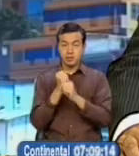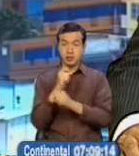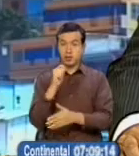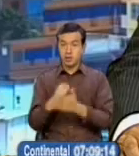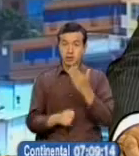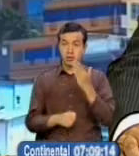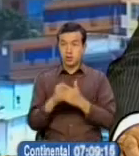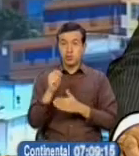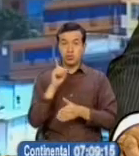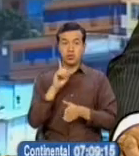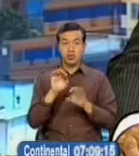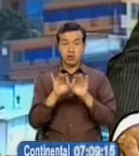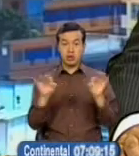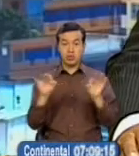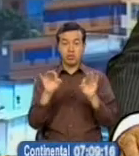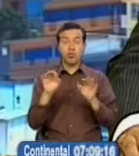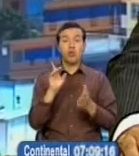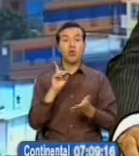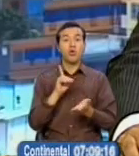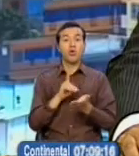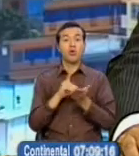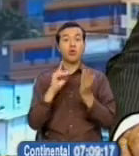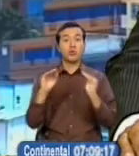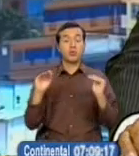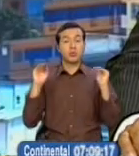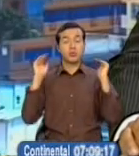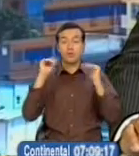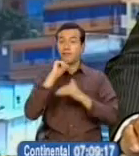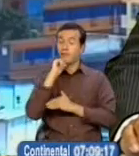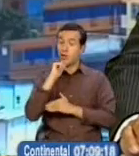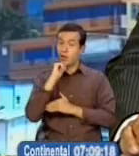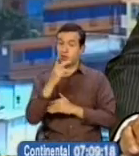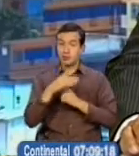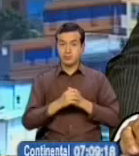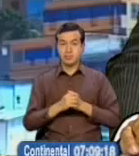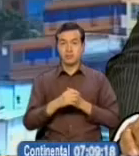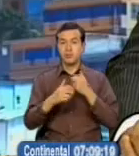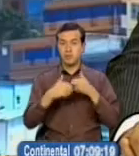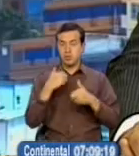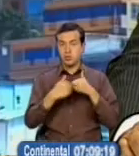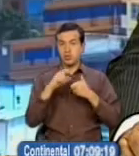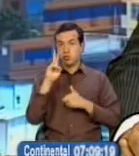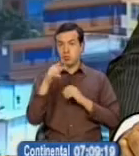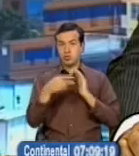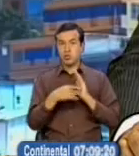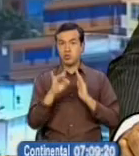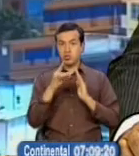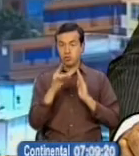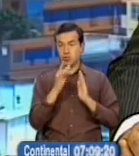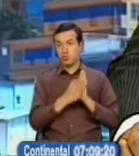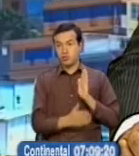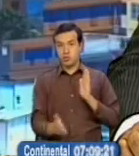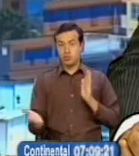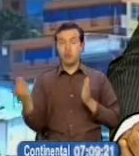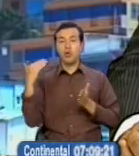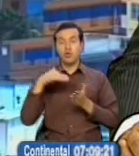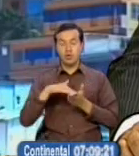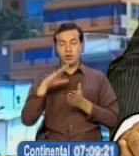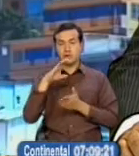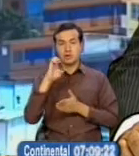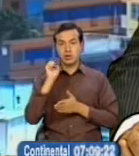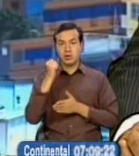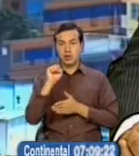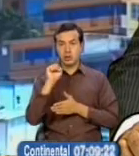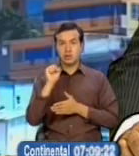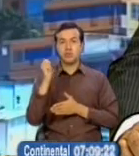calificación doctoral. Estos son problemas porque el 2018... nuevamente el SEACES va a recategorizar